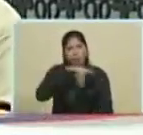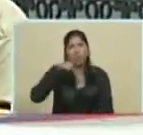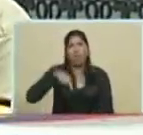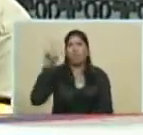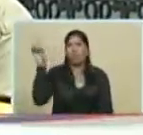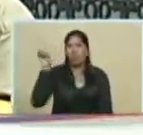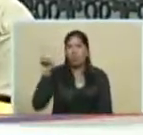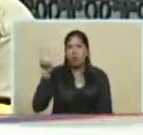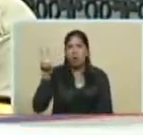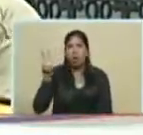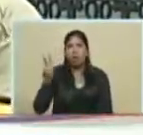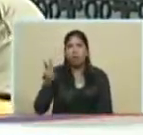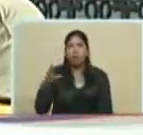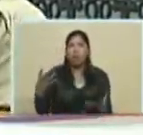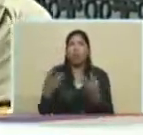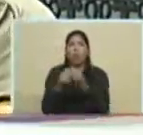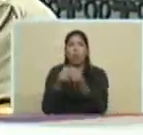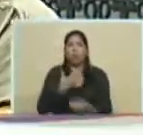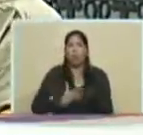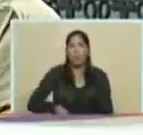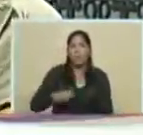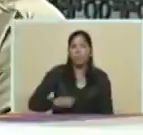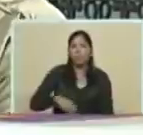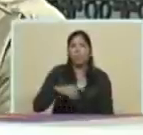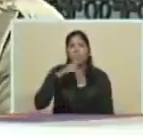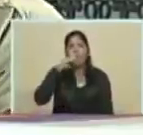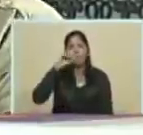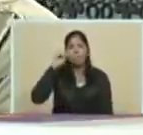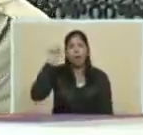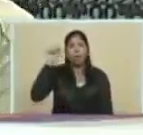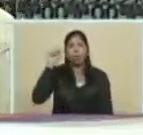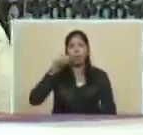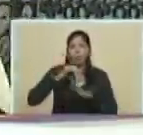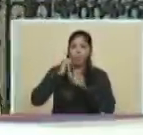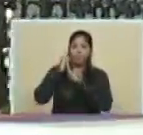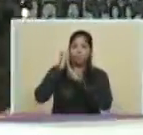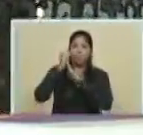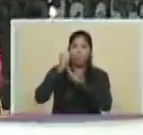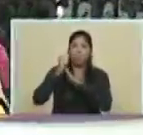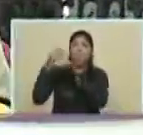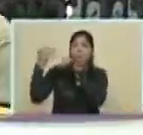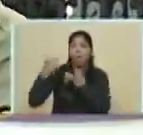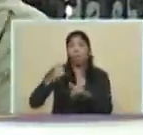Venezuela con su presidente Nicolás Maduro Moros al frente, el